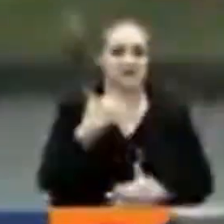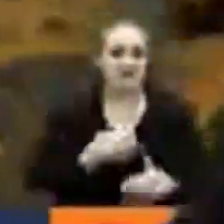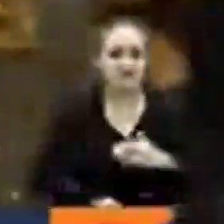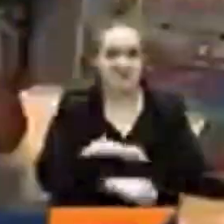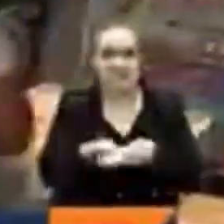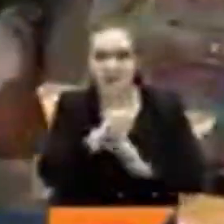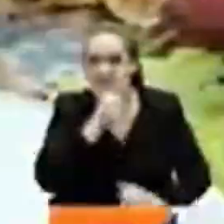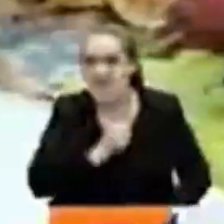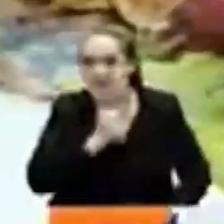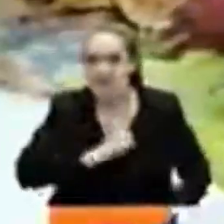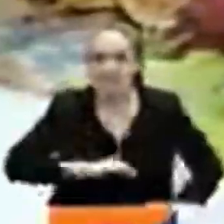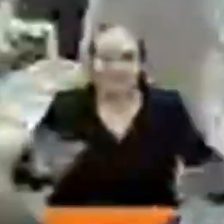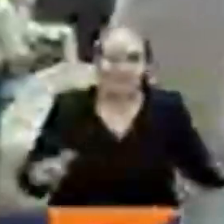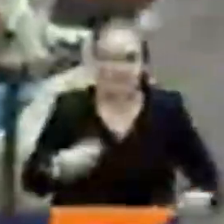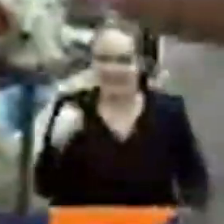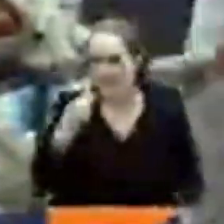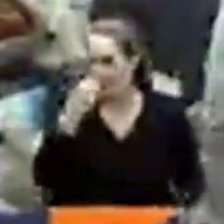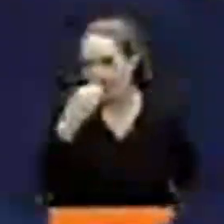aguante.